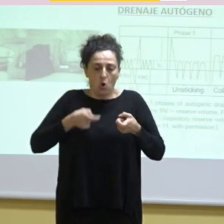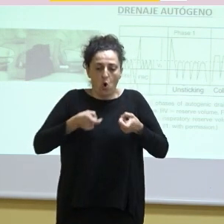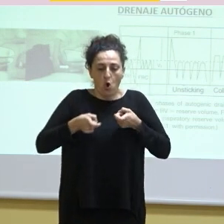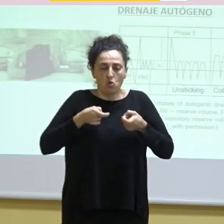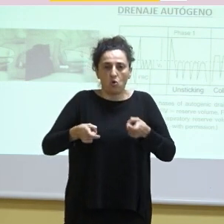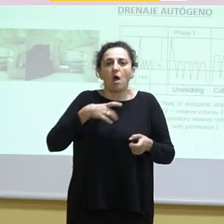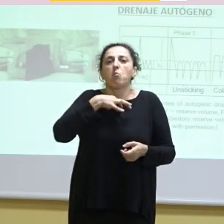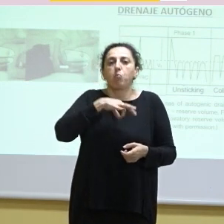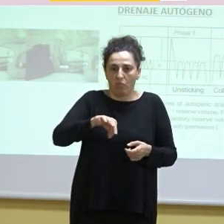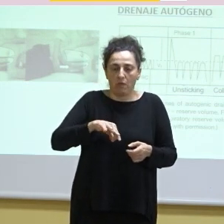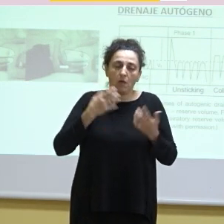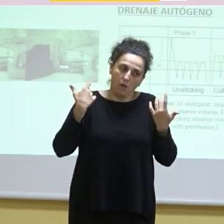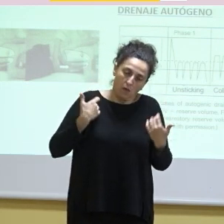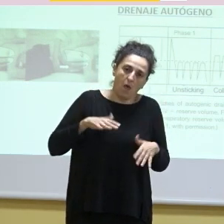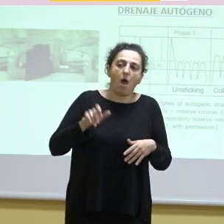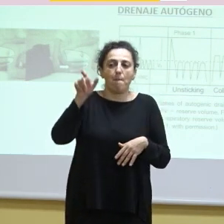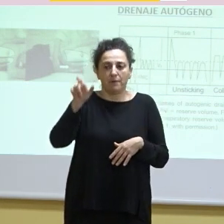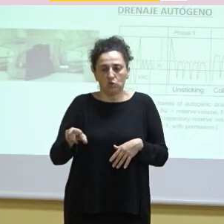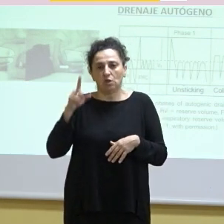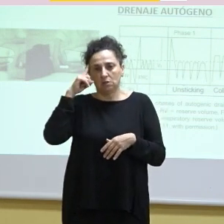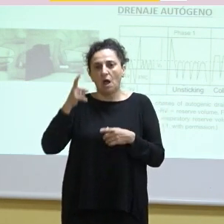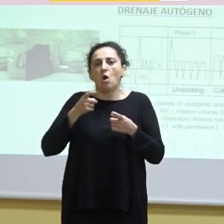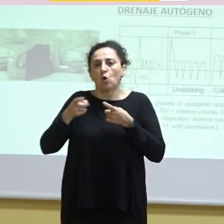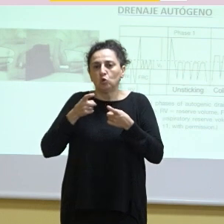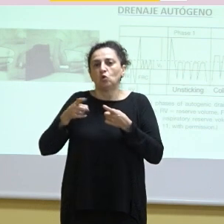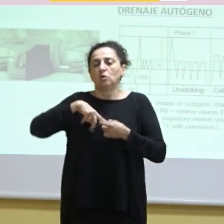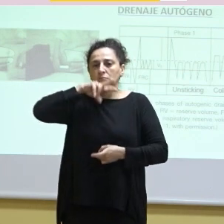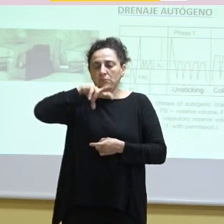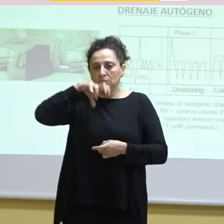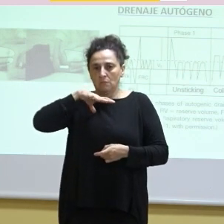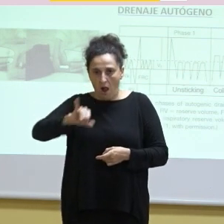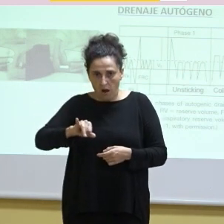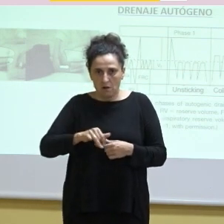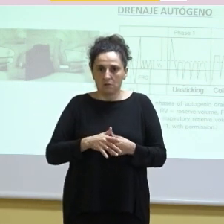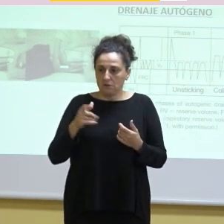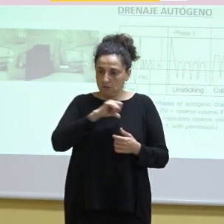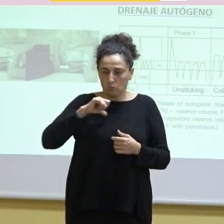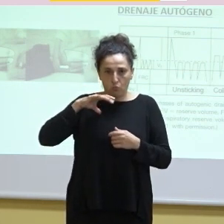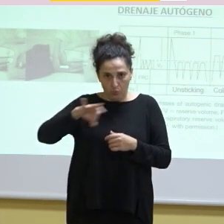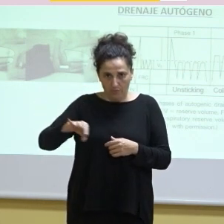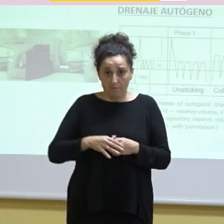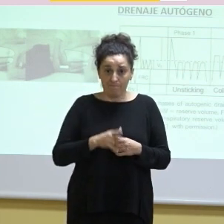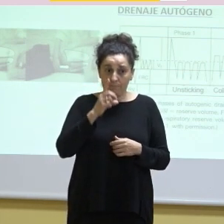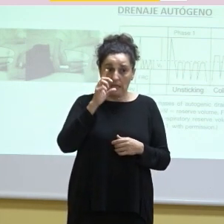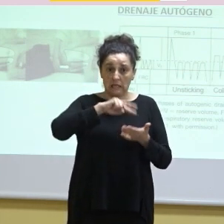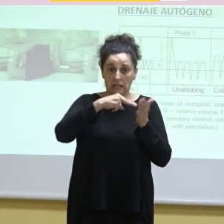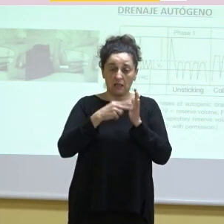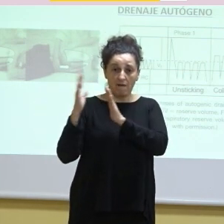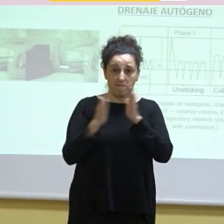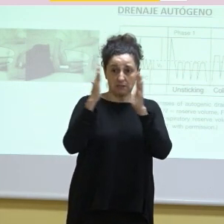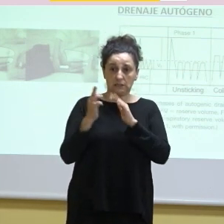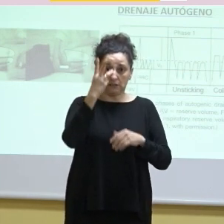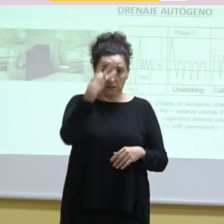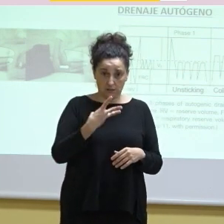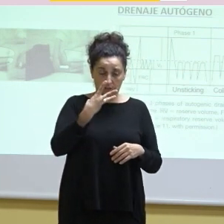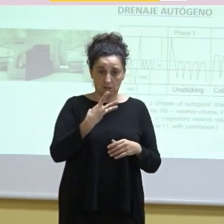controlar, ya en pacientes que tienen muy buen control respiratorio, y hacerla por sí solos. Es una técnica que tiene 3 fases. La primera es de despegue de